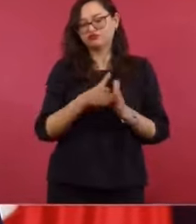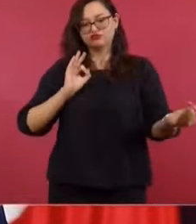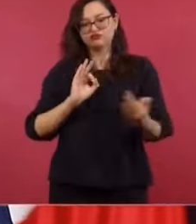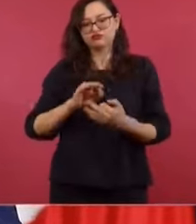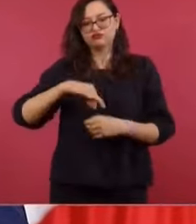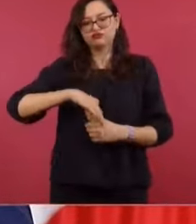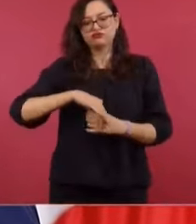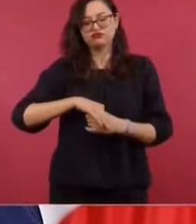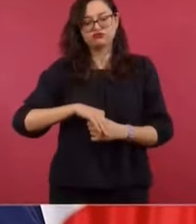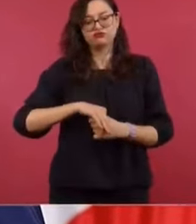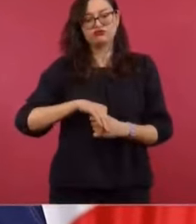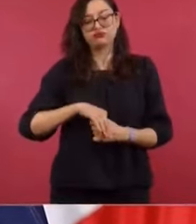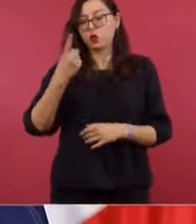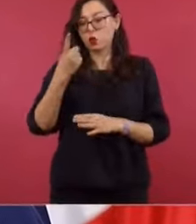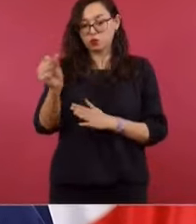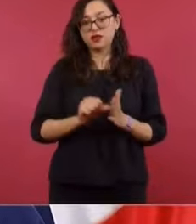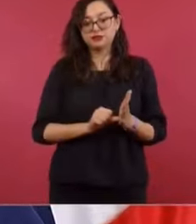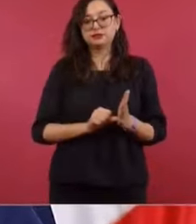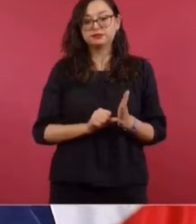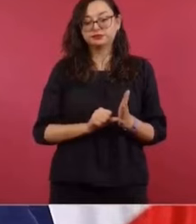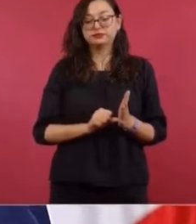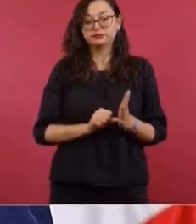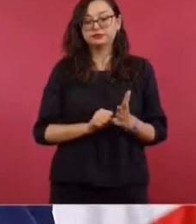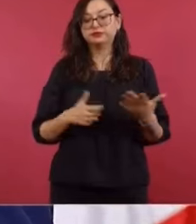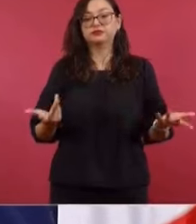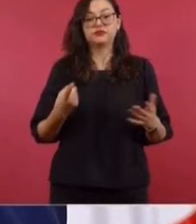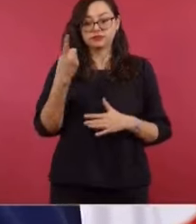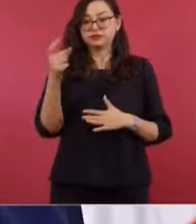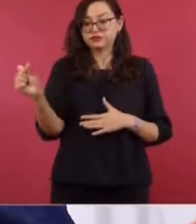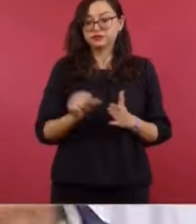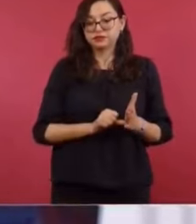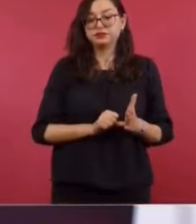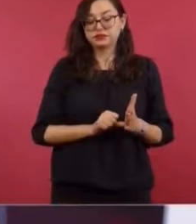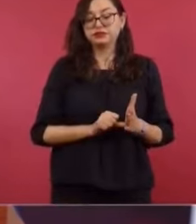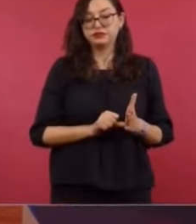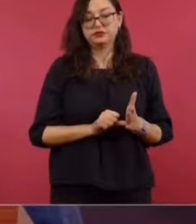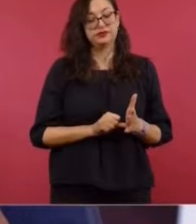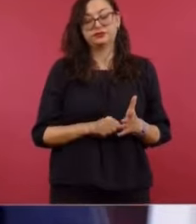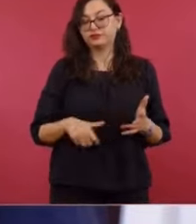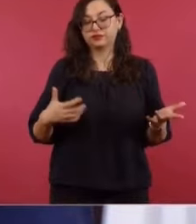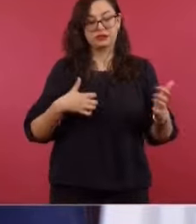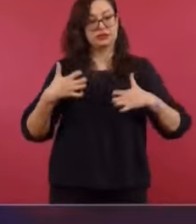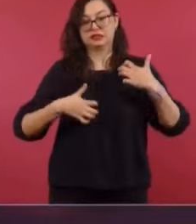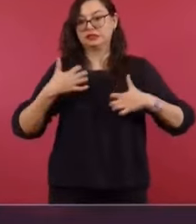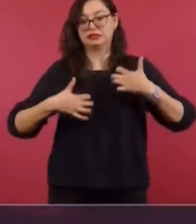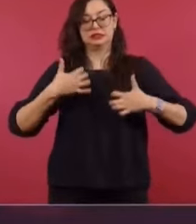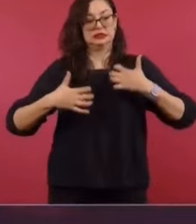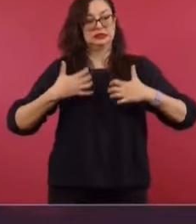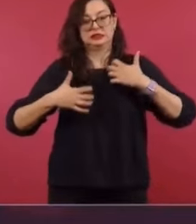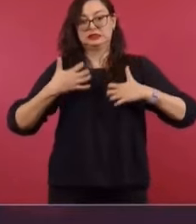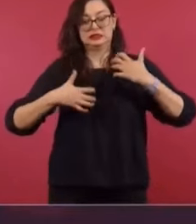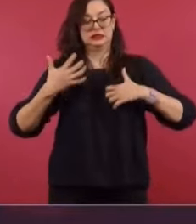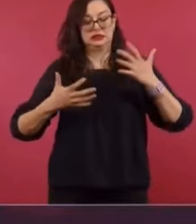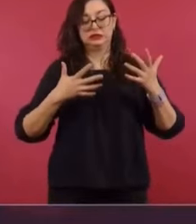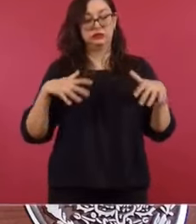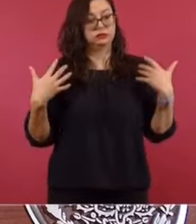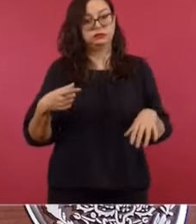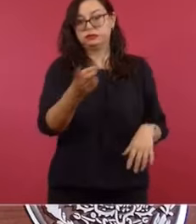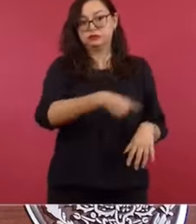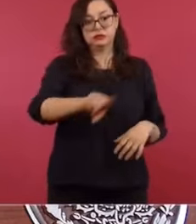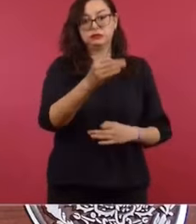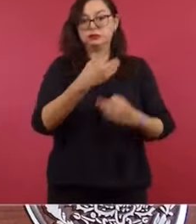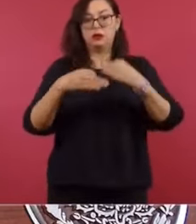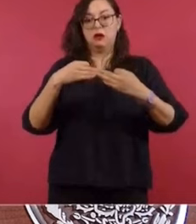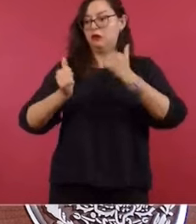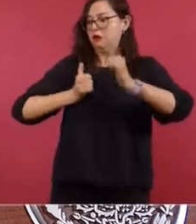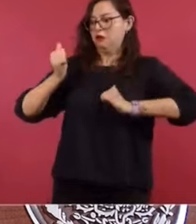creo que falta un mes, ¿no? Un mes, sí, y hay una guerra de